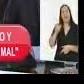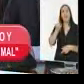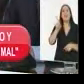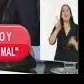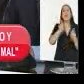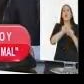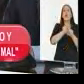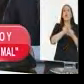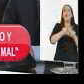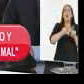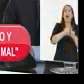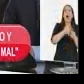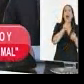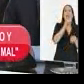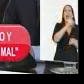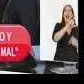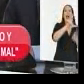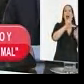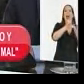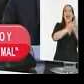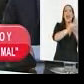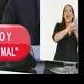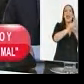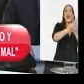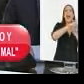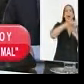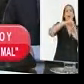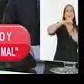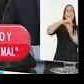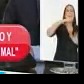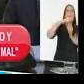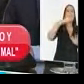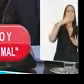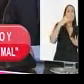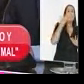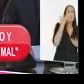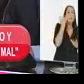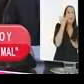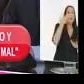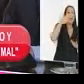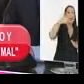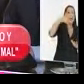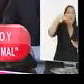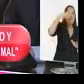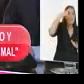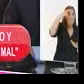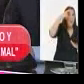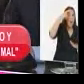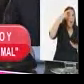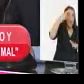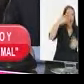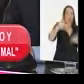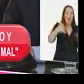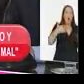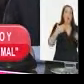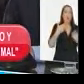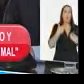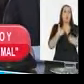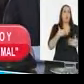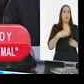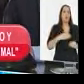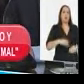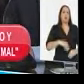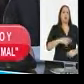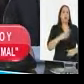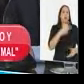María Eugenia, y me parece que Massa también, una relación mucho más de tipo personal. Tengo hasta, tal vez, parecidos más personales